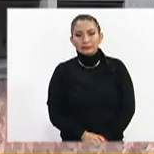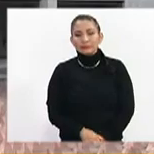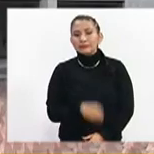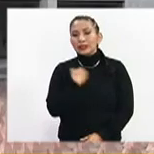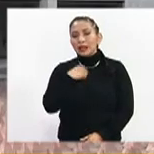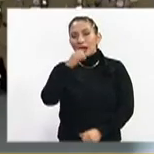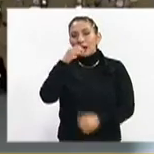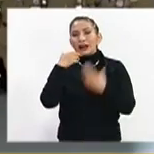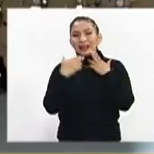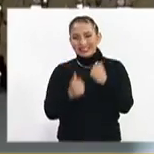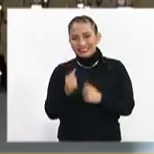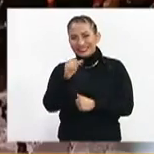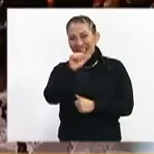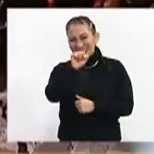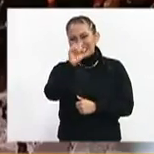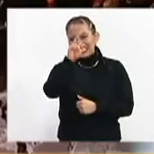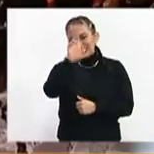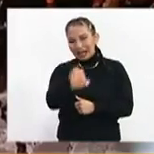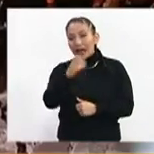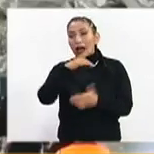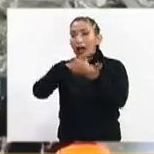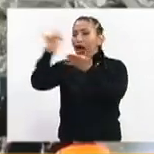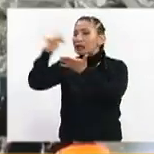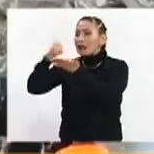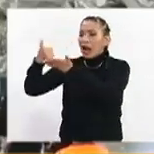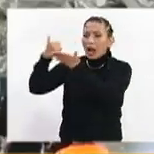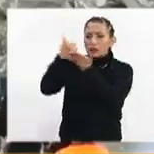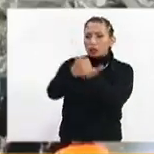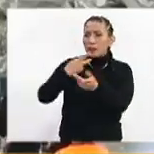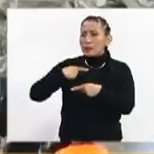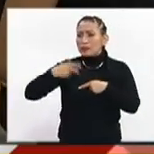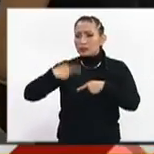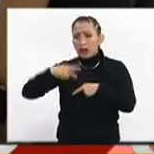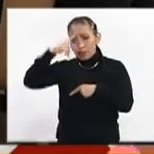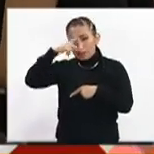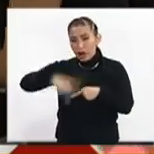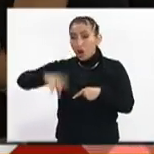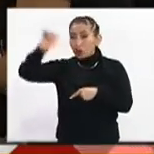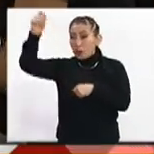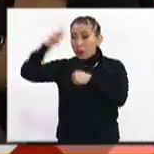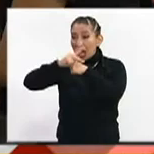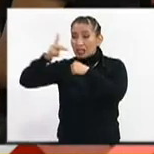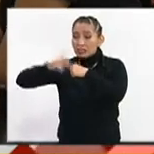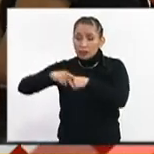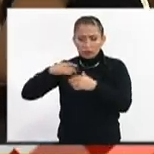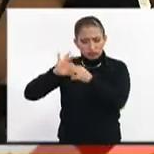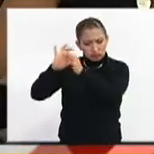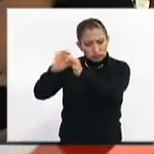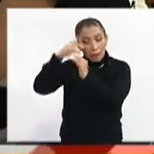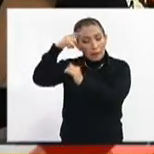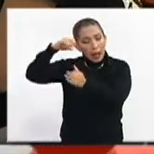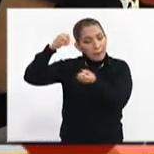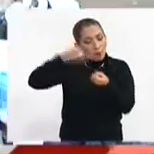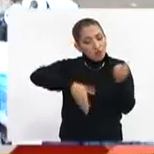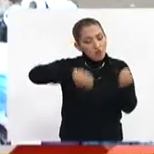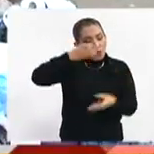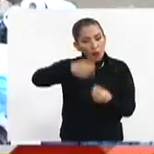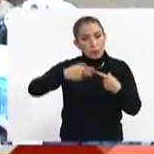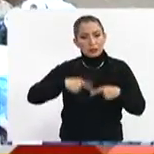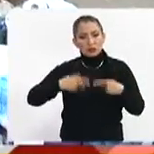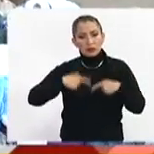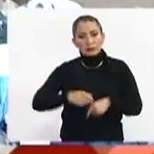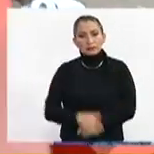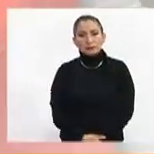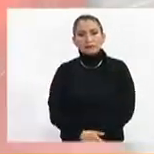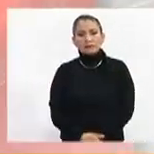La Secretaría de Relaciones Exteriores agradeció la solidaridad de la comunidad mexicana en el exterior, quienes se han unido para apoyar a los